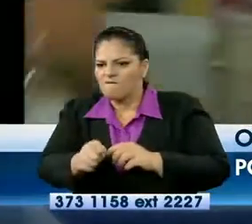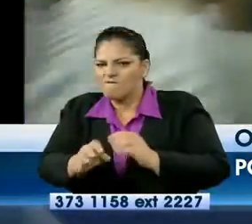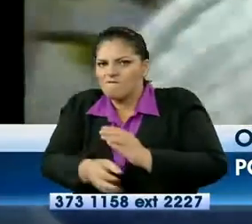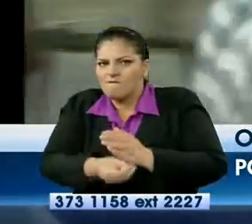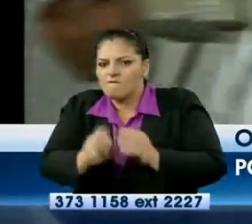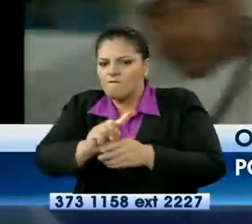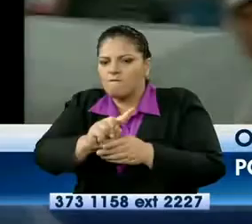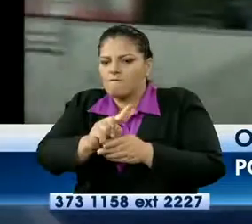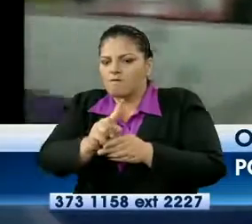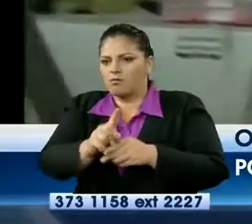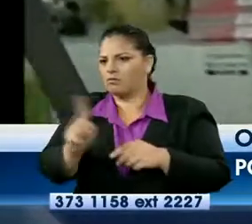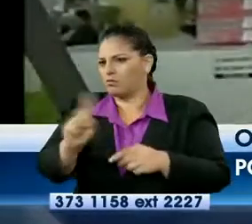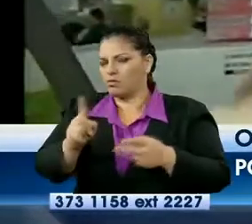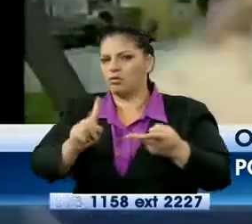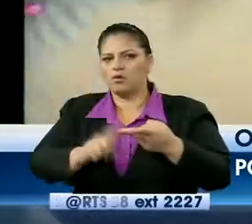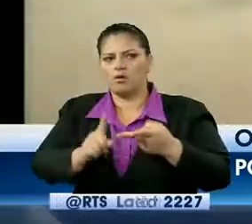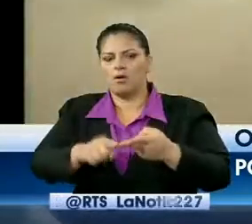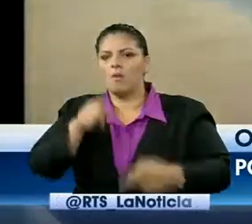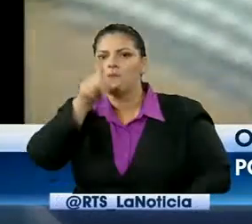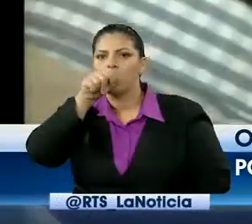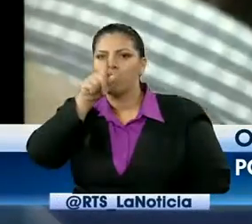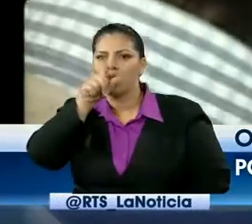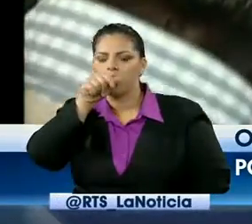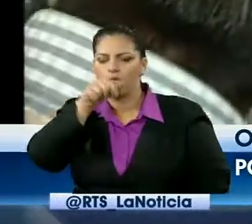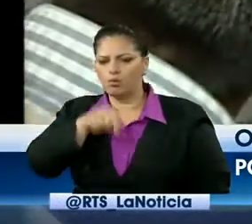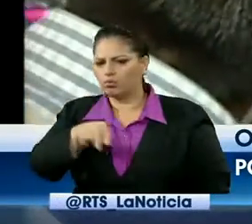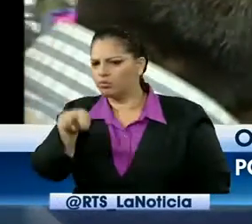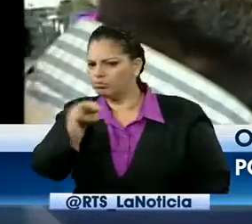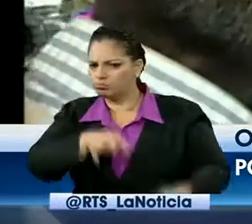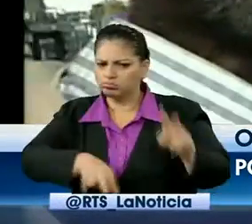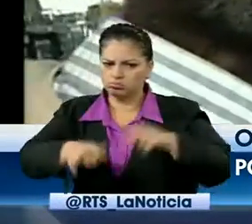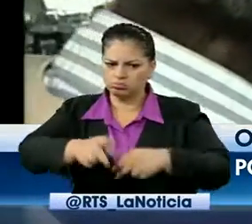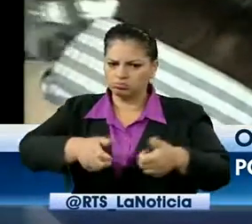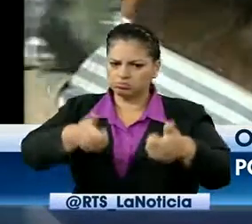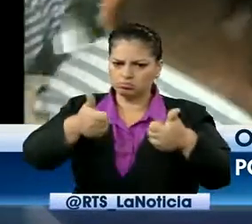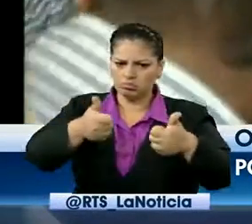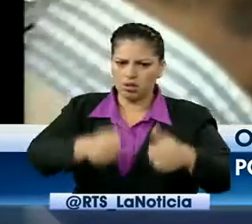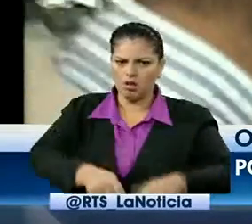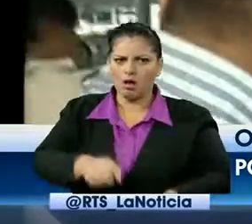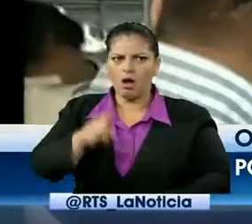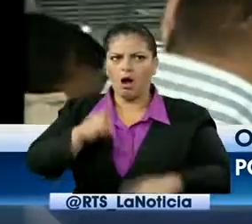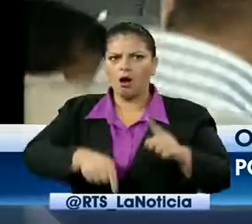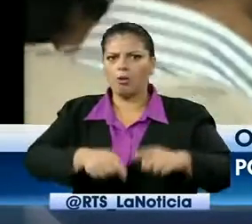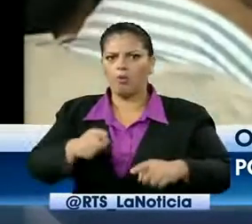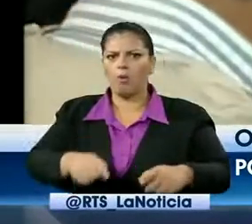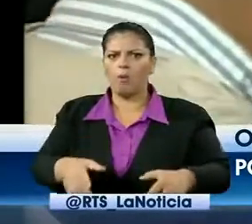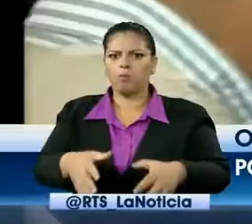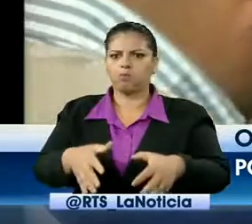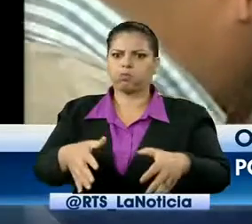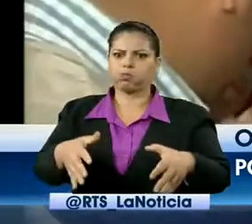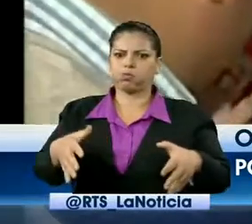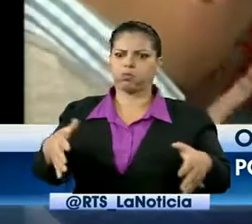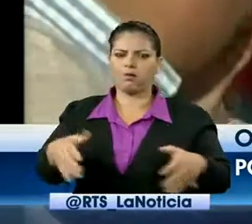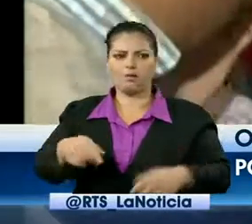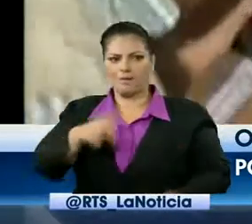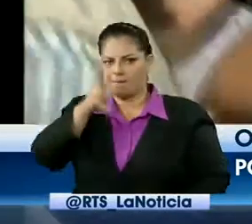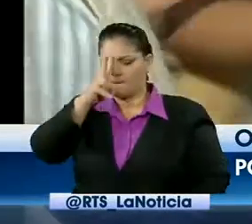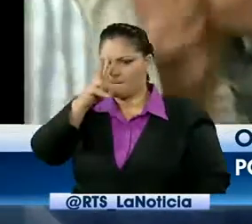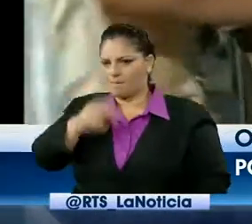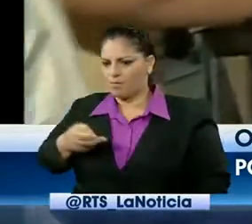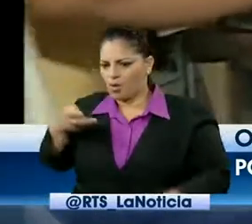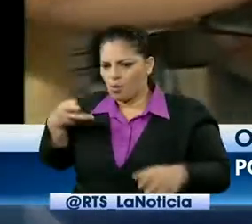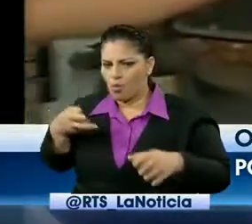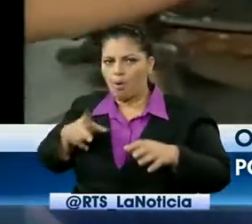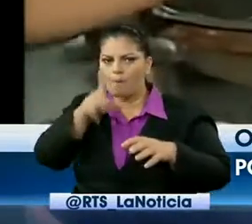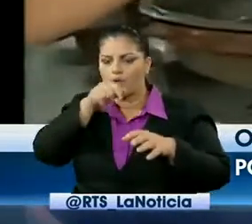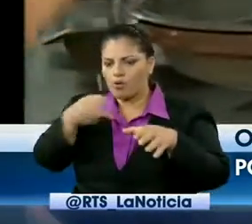control de calidad sobre los pollos, a ver si tienen alguna anomalía, si se encuentran pollos inflados, alguna cuestión de eso. Listo,